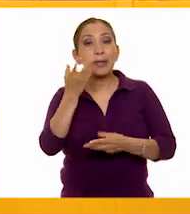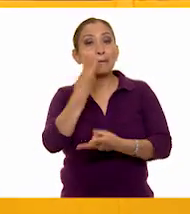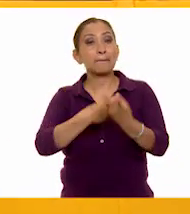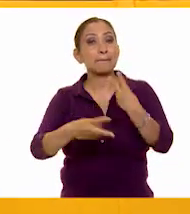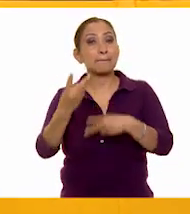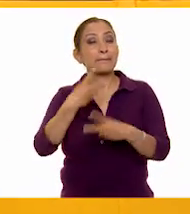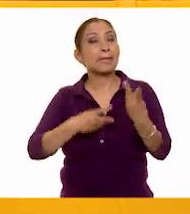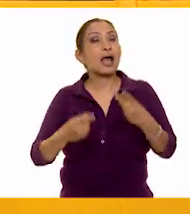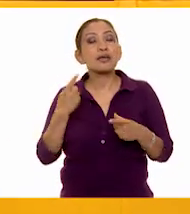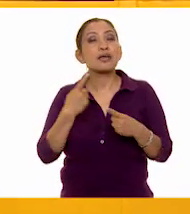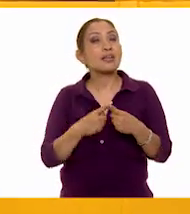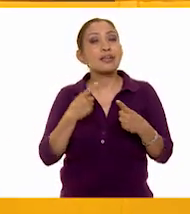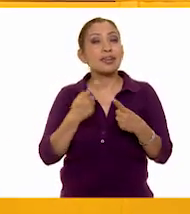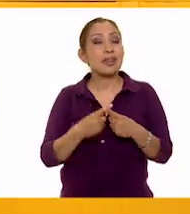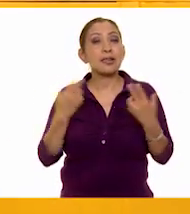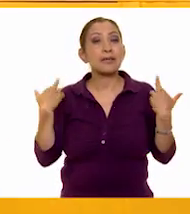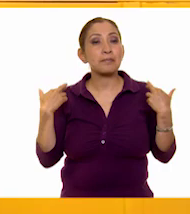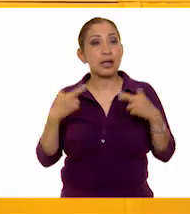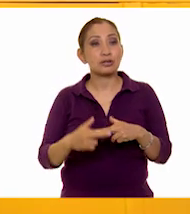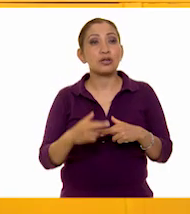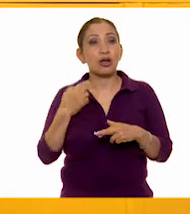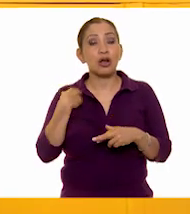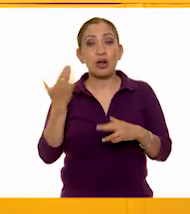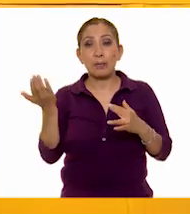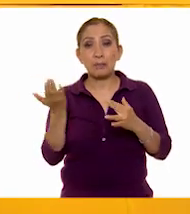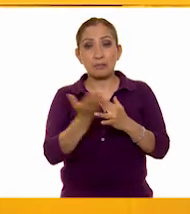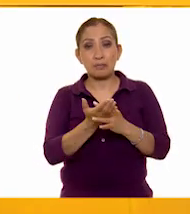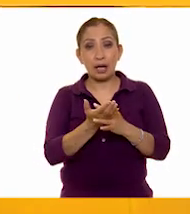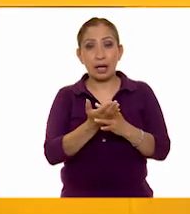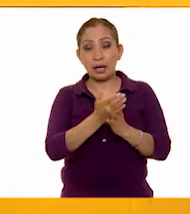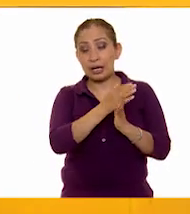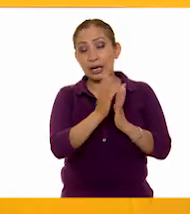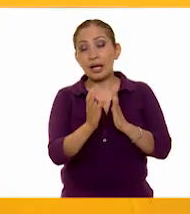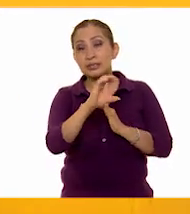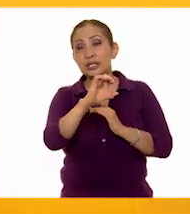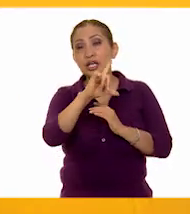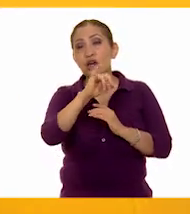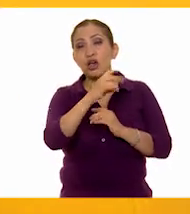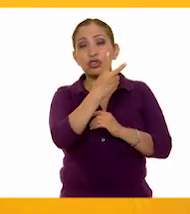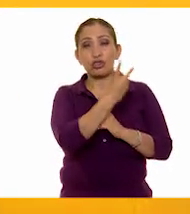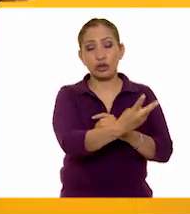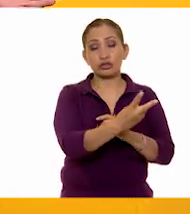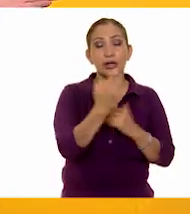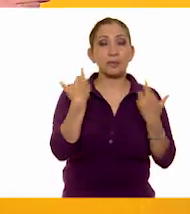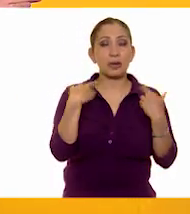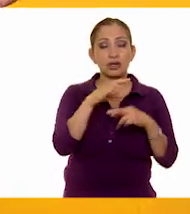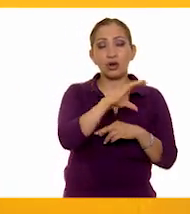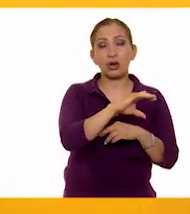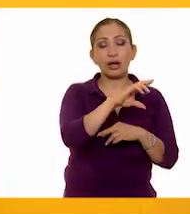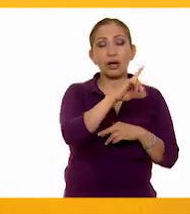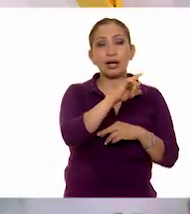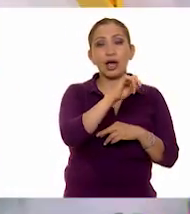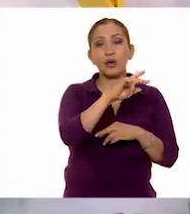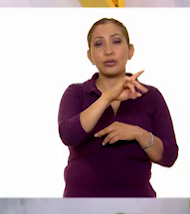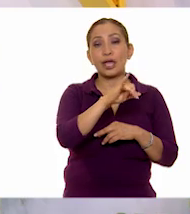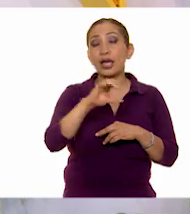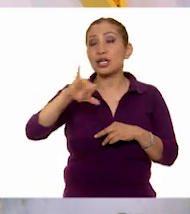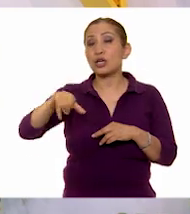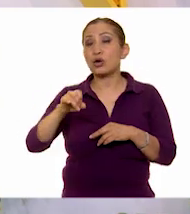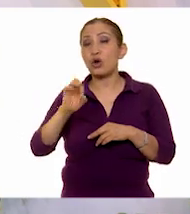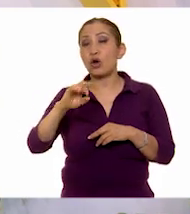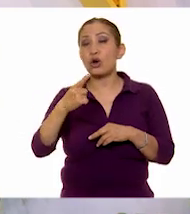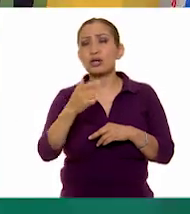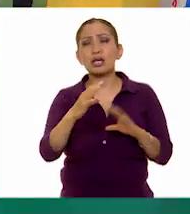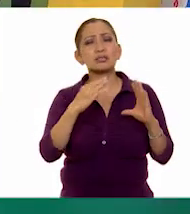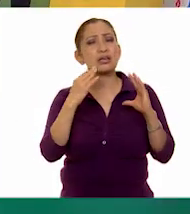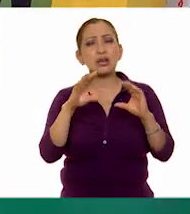bienvenida a nuestros maestros del ciclo 2, la maestra Claudia, el maestro Jorge, que el día de hoy nos van a enseñar?